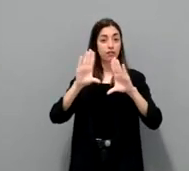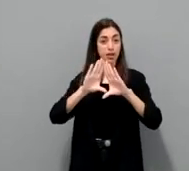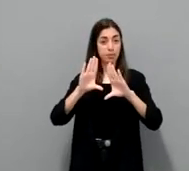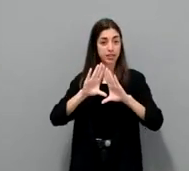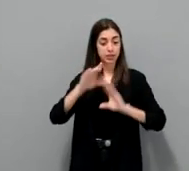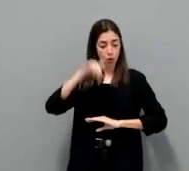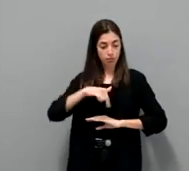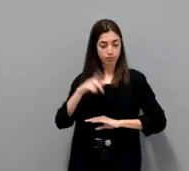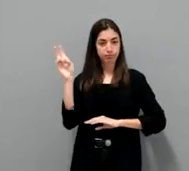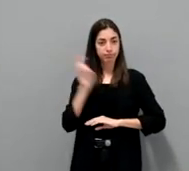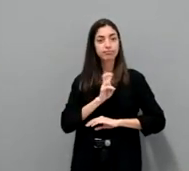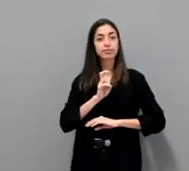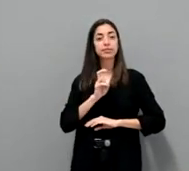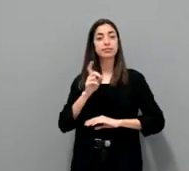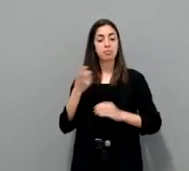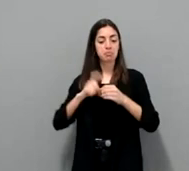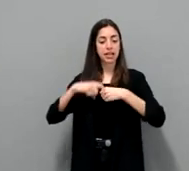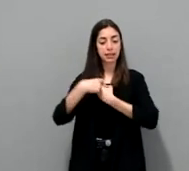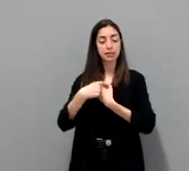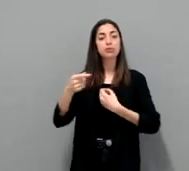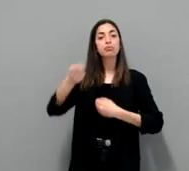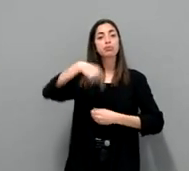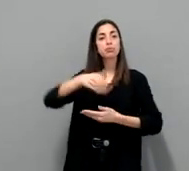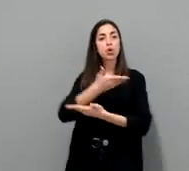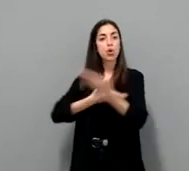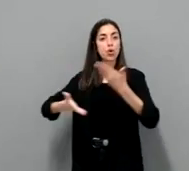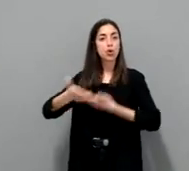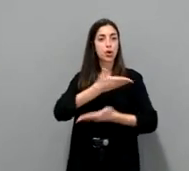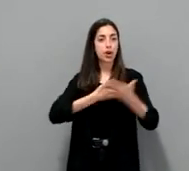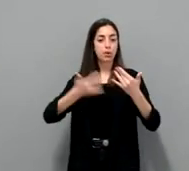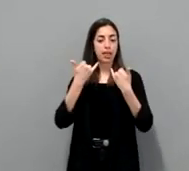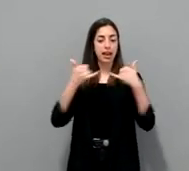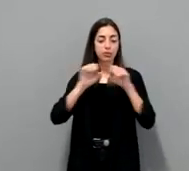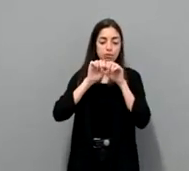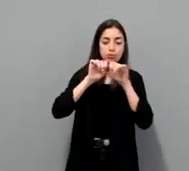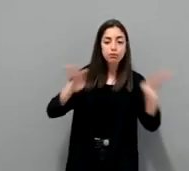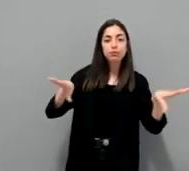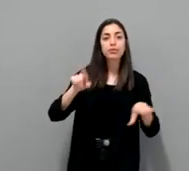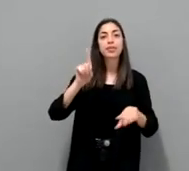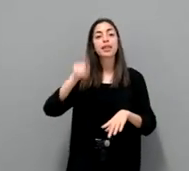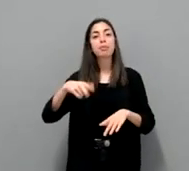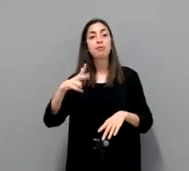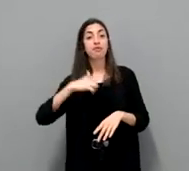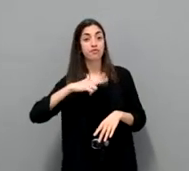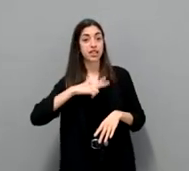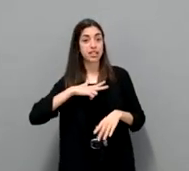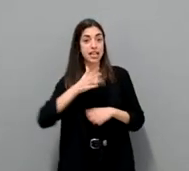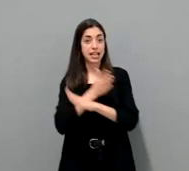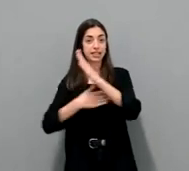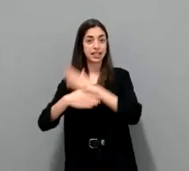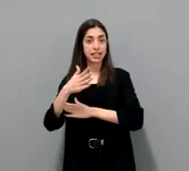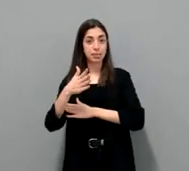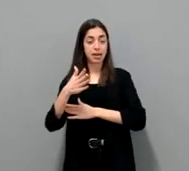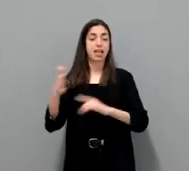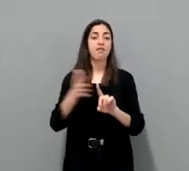aquí presentes, que habéis colaborado en la difusión del acto, a las fiscalías de discapacidad y